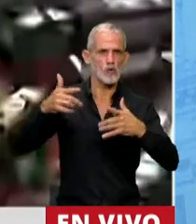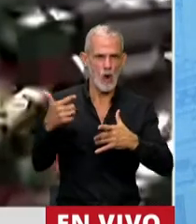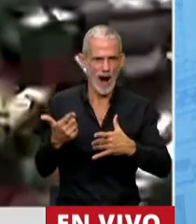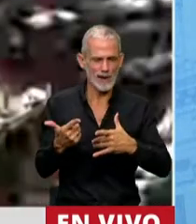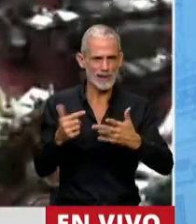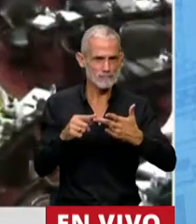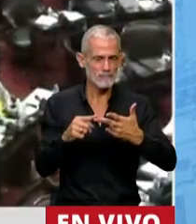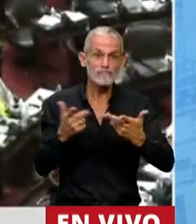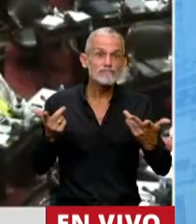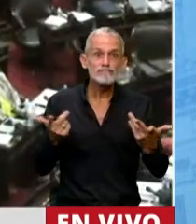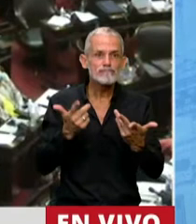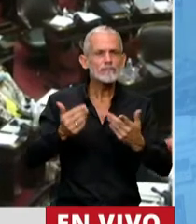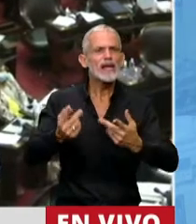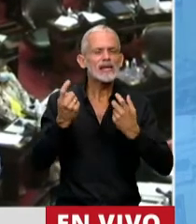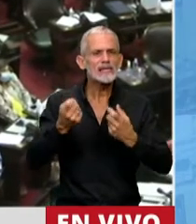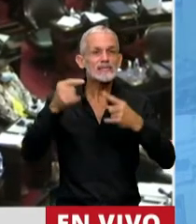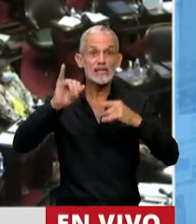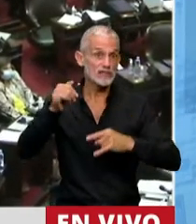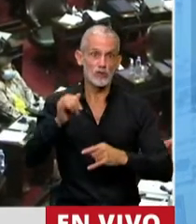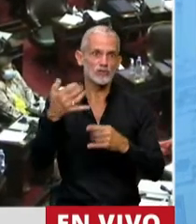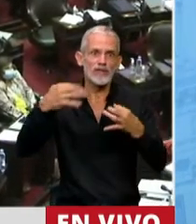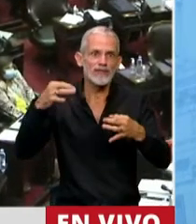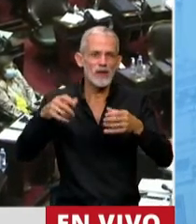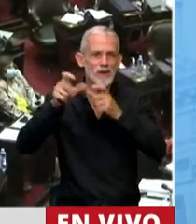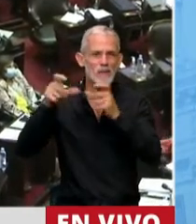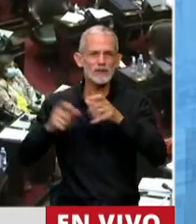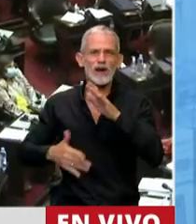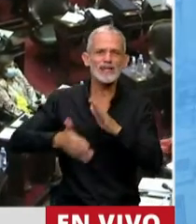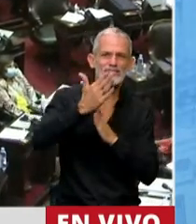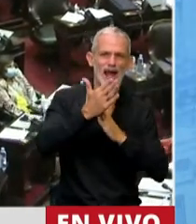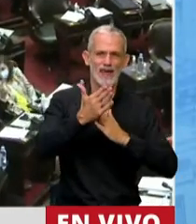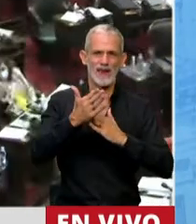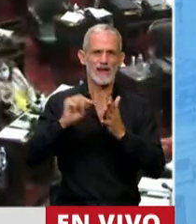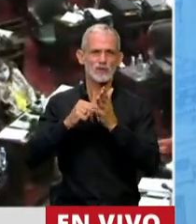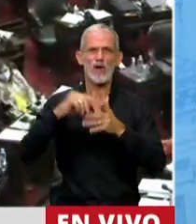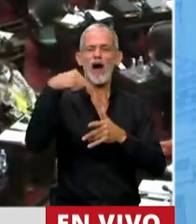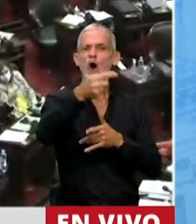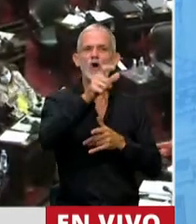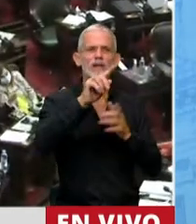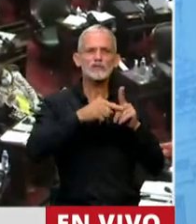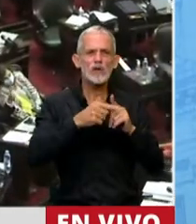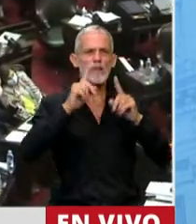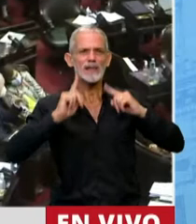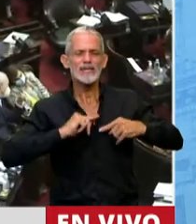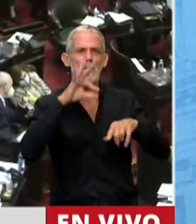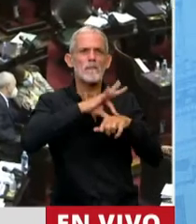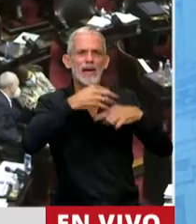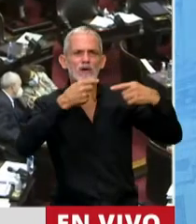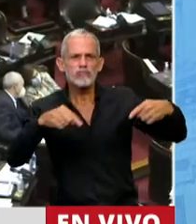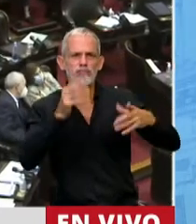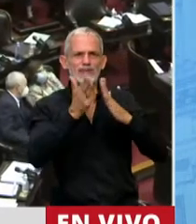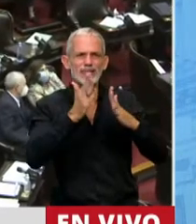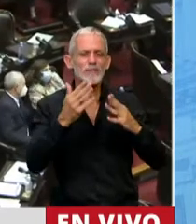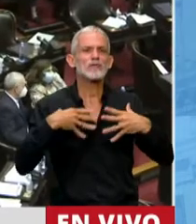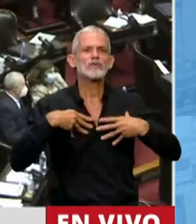por lo tanto necesariamente se hace necesario que salgan de su ciudad para poder atenderse y poder estar